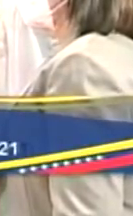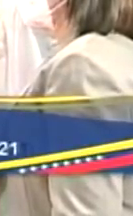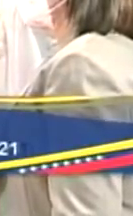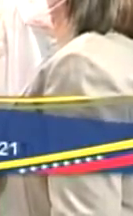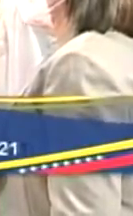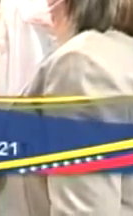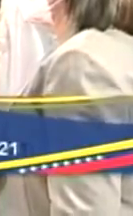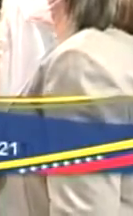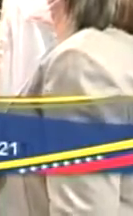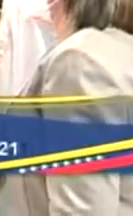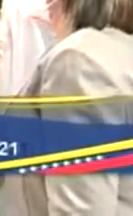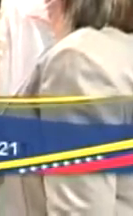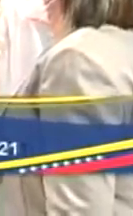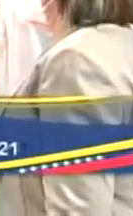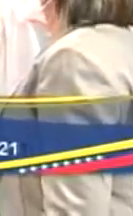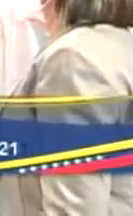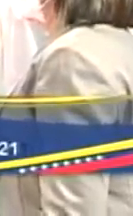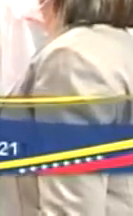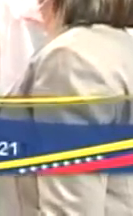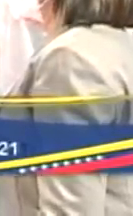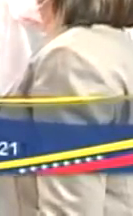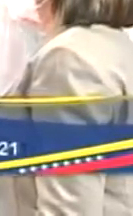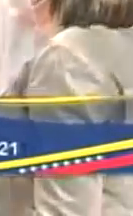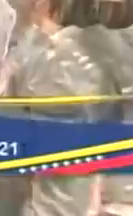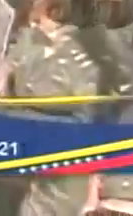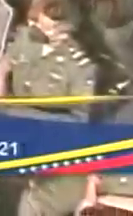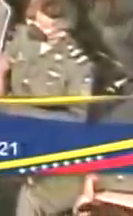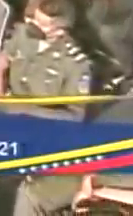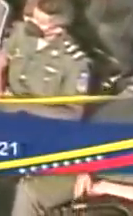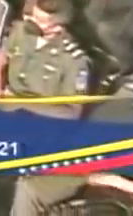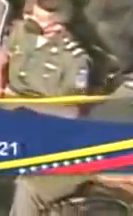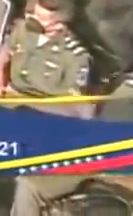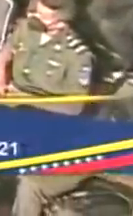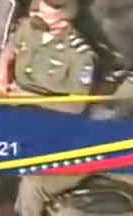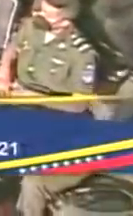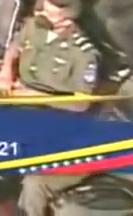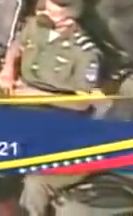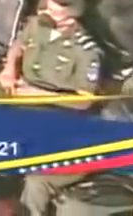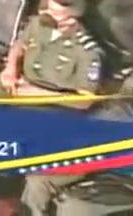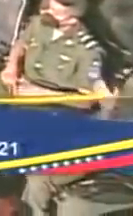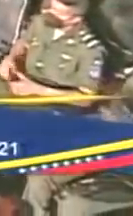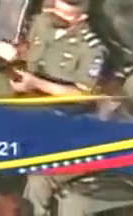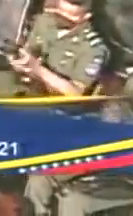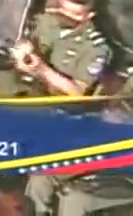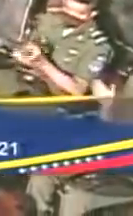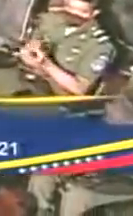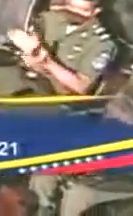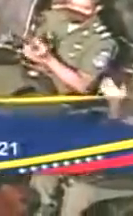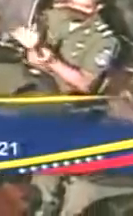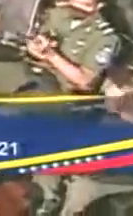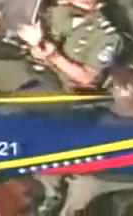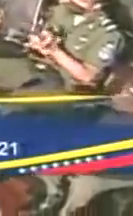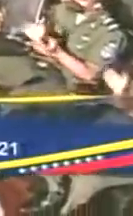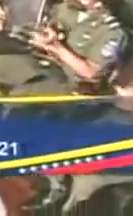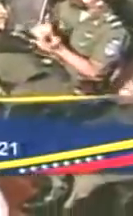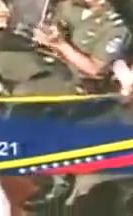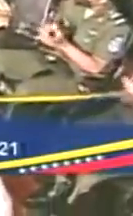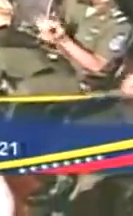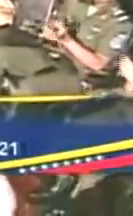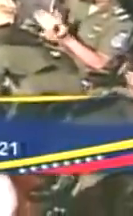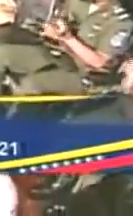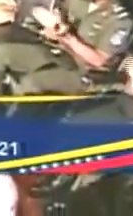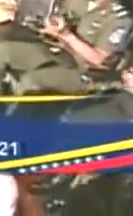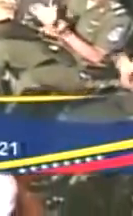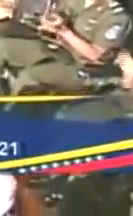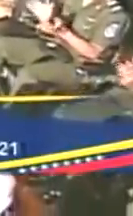naturaleza física de la estatuilla, hecha a base de madera y de acero inoxidable, es un cuerpo multidimensional con una base